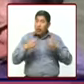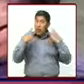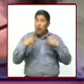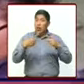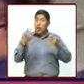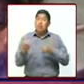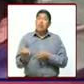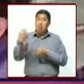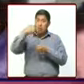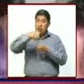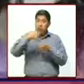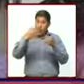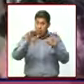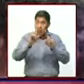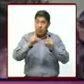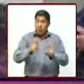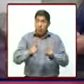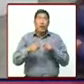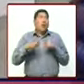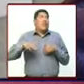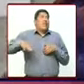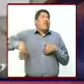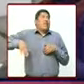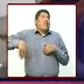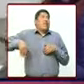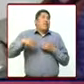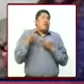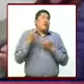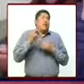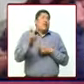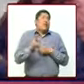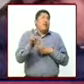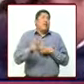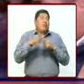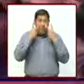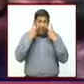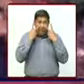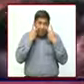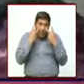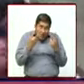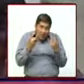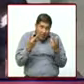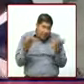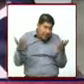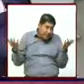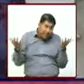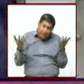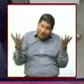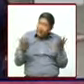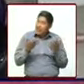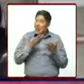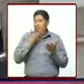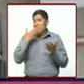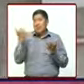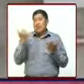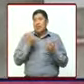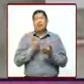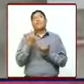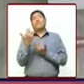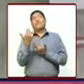a empadronarse. ¿Te has empadronado, Denise? Todavía no, estoy esperando al viernes, pero por lo que veo, hay que realmente tomar un